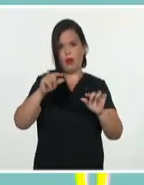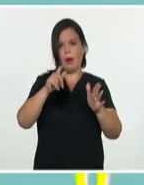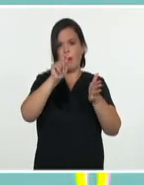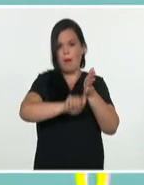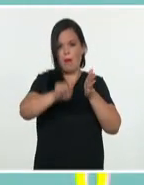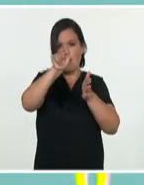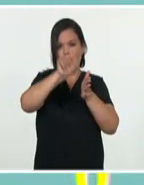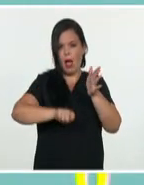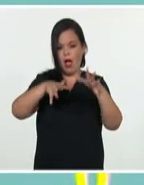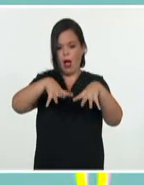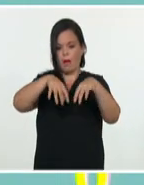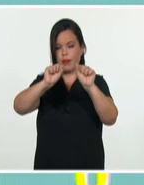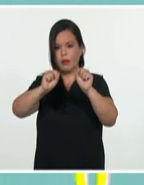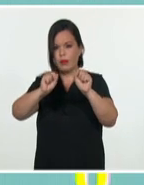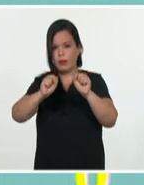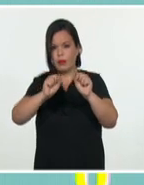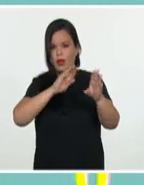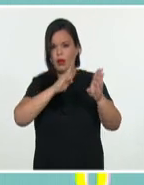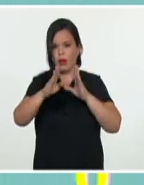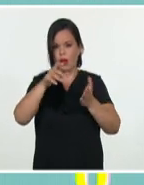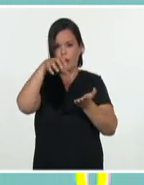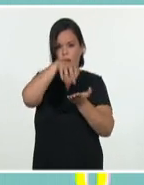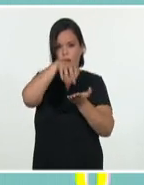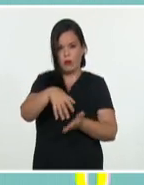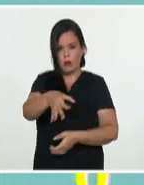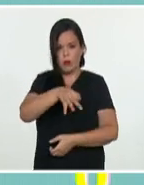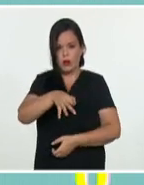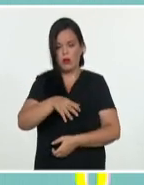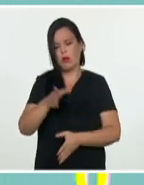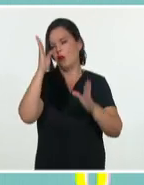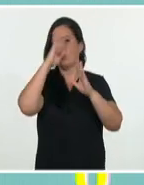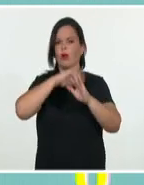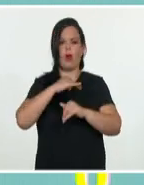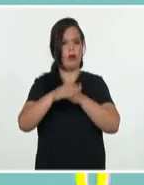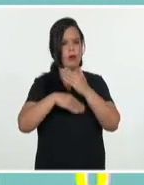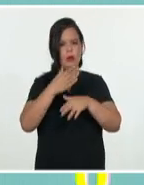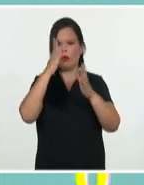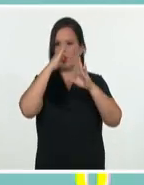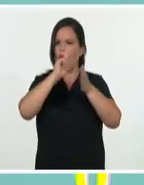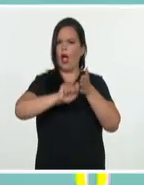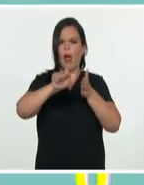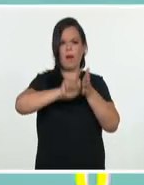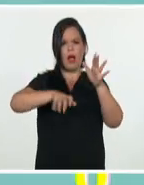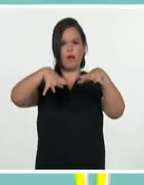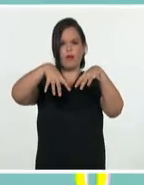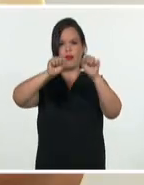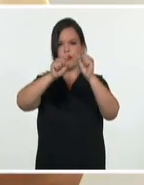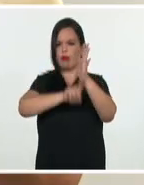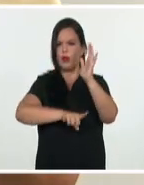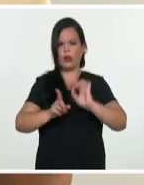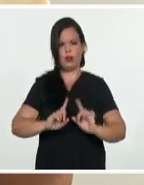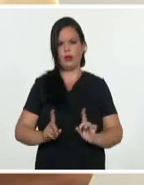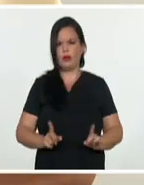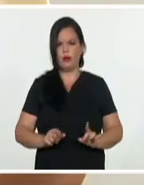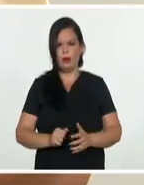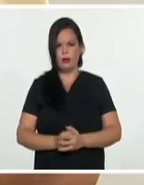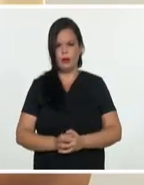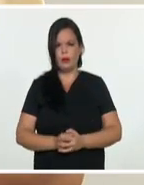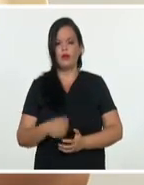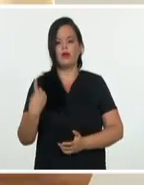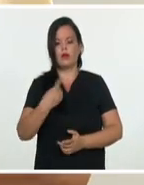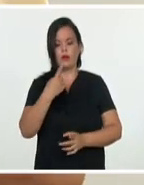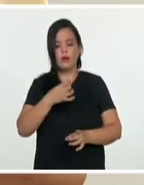el país. Cuando realizamos el contacto para el noticiero del mediodía, explicamos que existía un déficit en